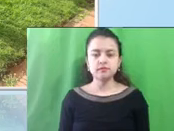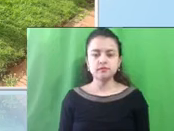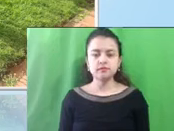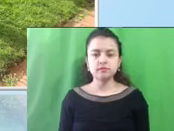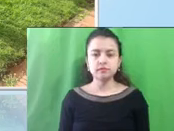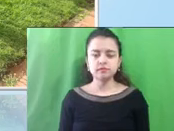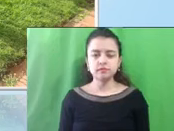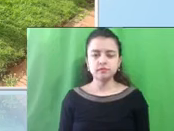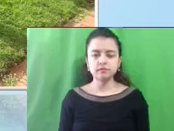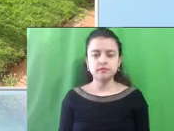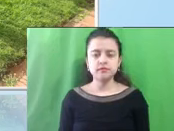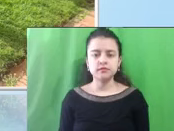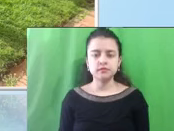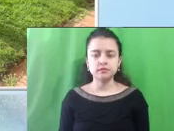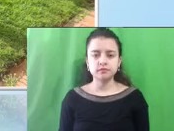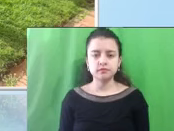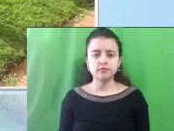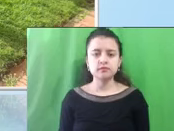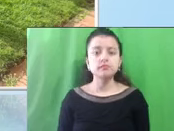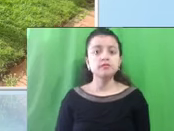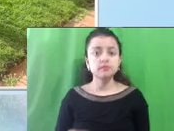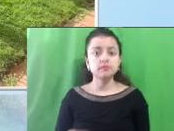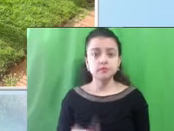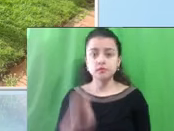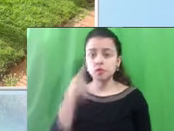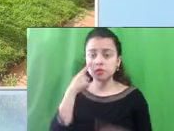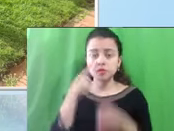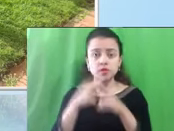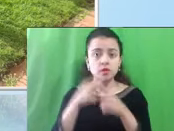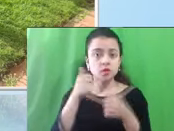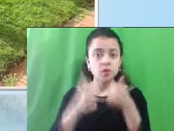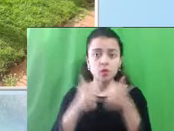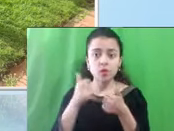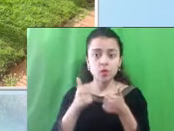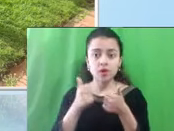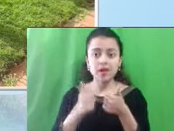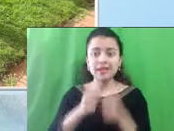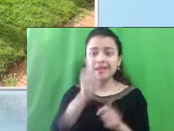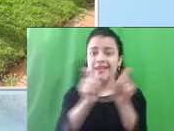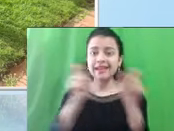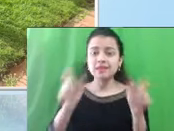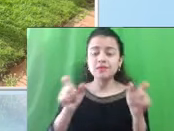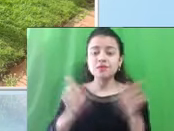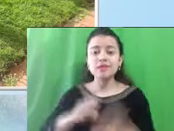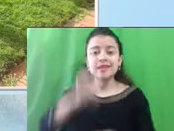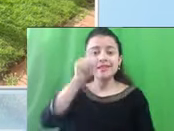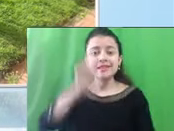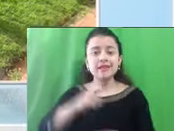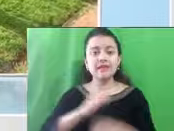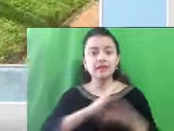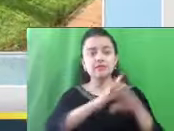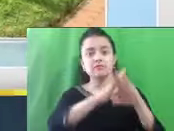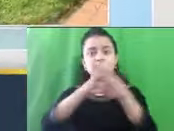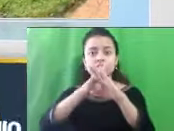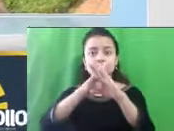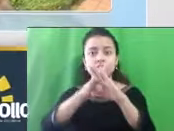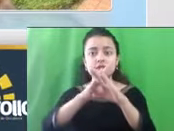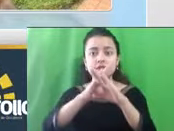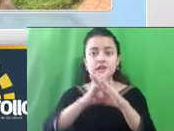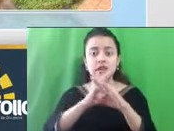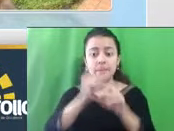comunidad, es garantizar condiciones seguras de vida y de salud, no solo para nuestros trabajadores, sino para todas